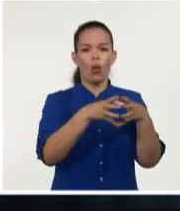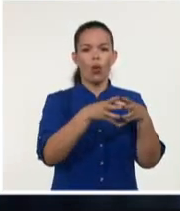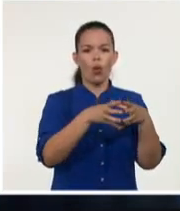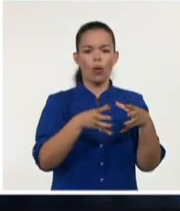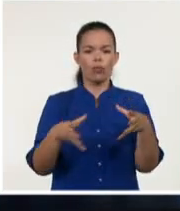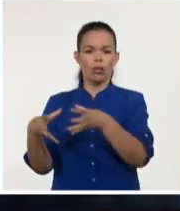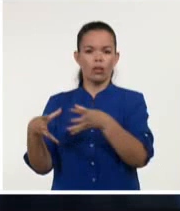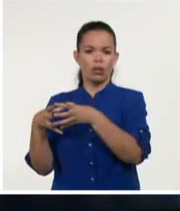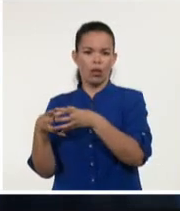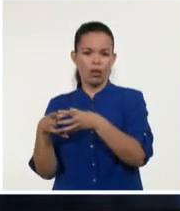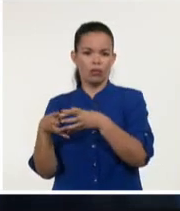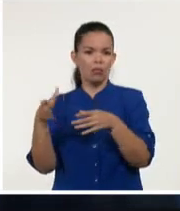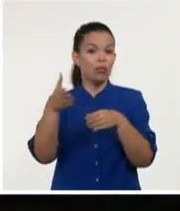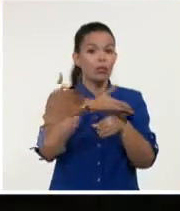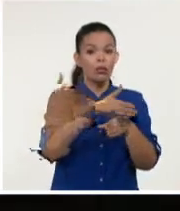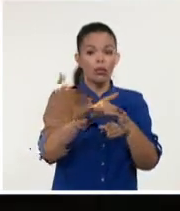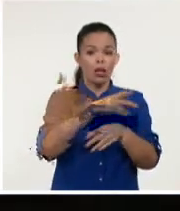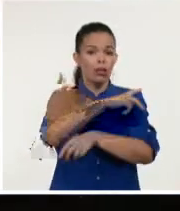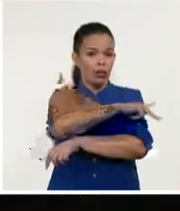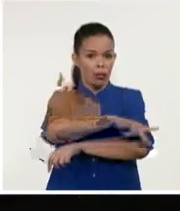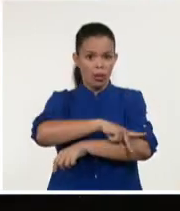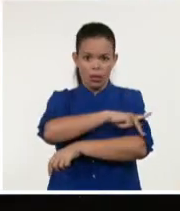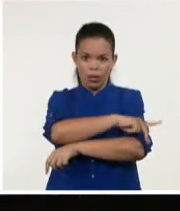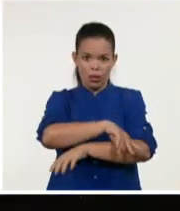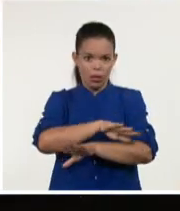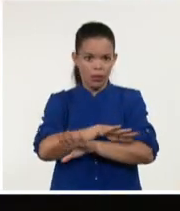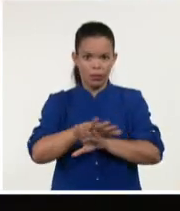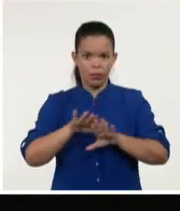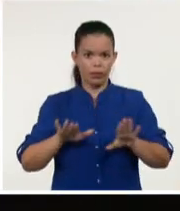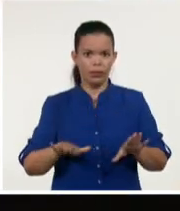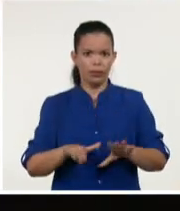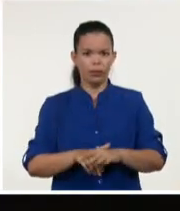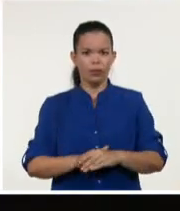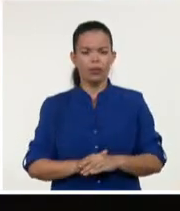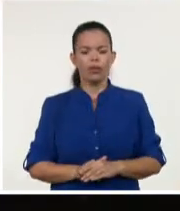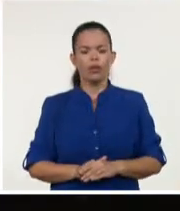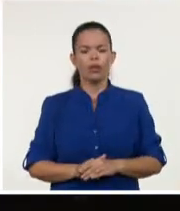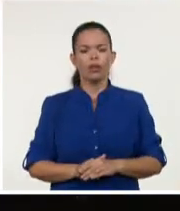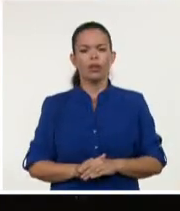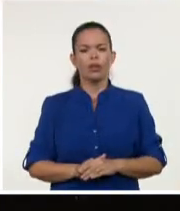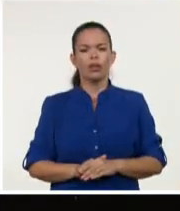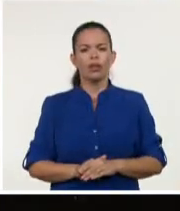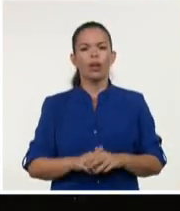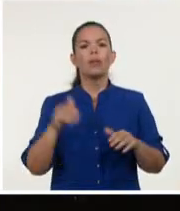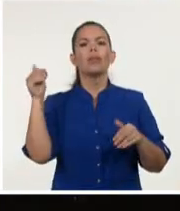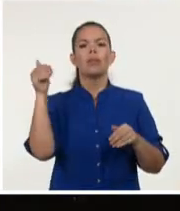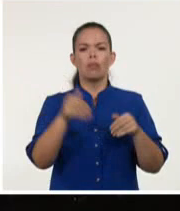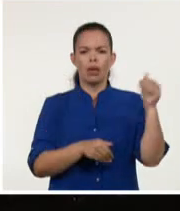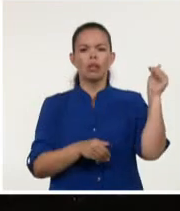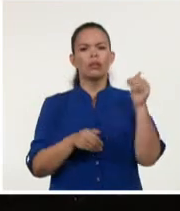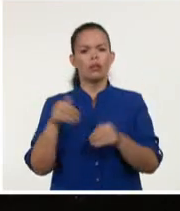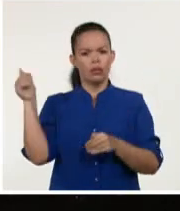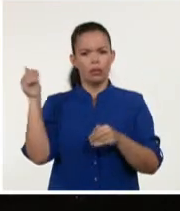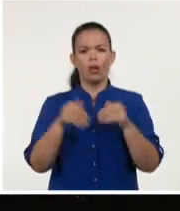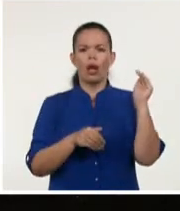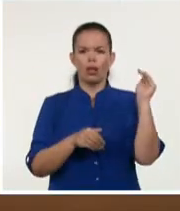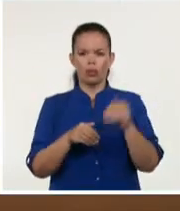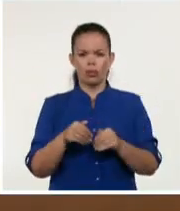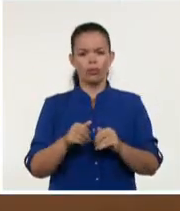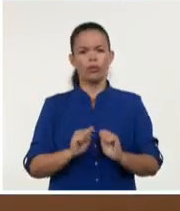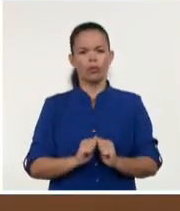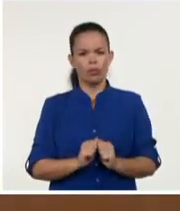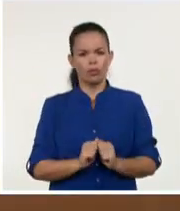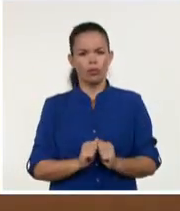de diferentes países ya en su totalidad estuvieran aquí participando, no solo una representación